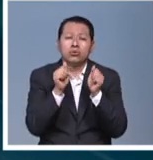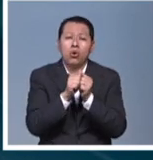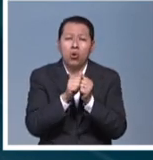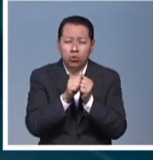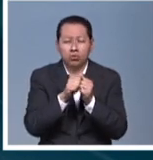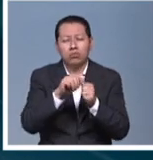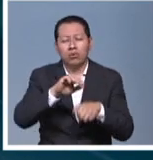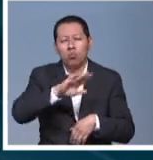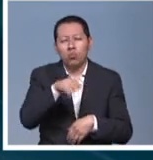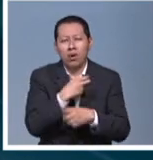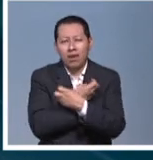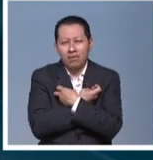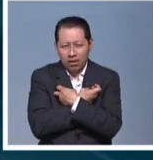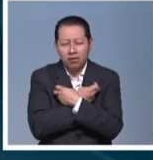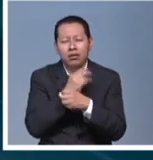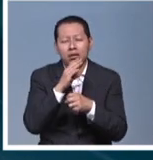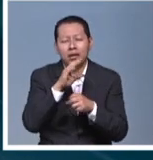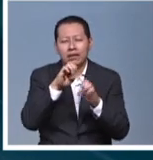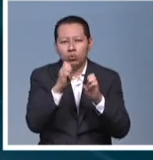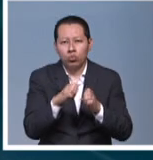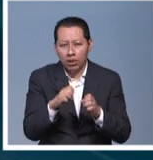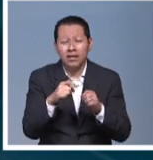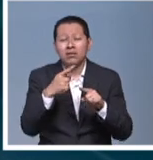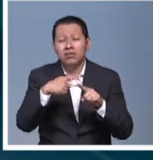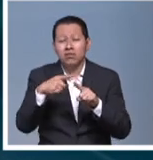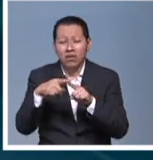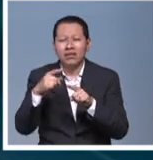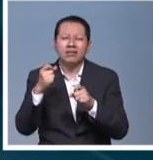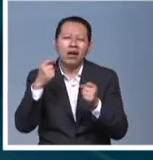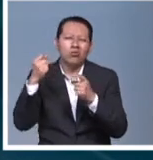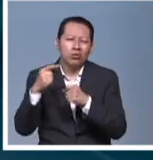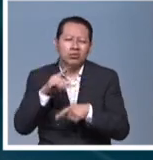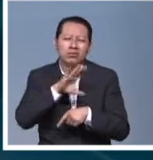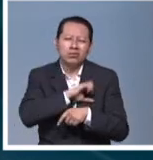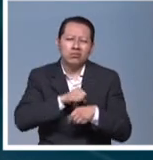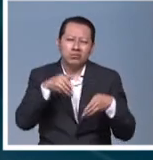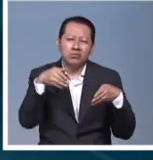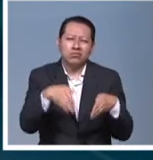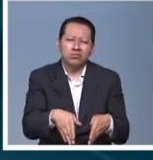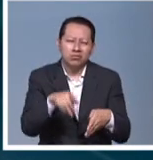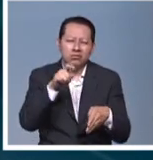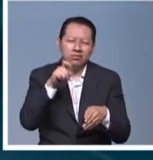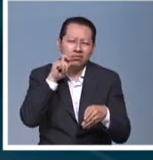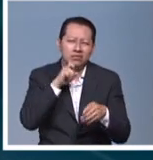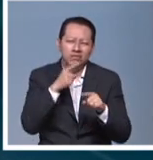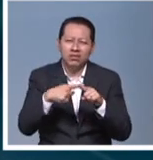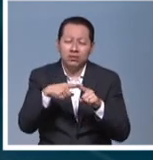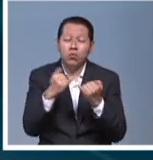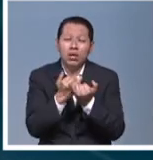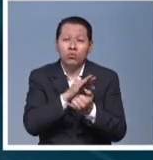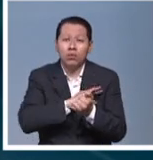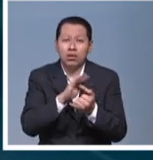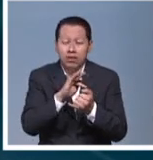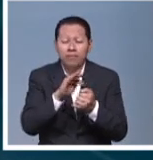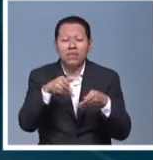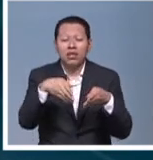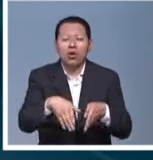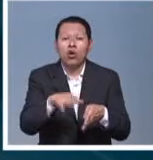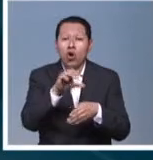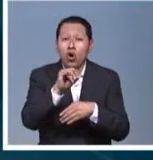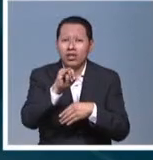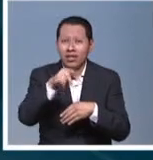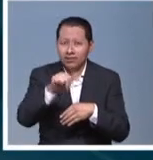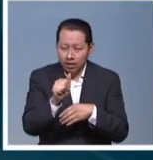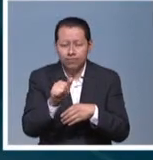escultura, los necrófilos voraces a saltatumbas, sin faltar, claro, la tumba de Cortázar, la de Simón